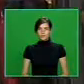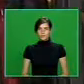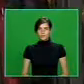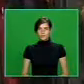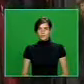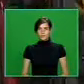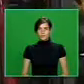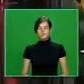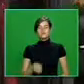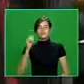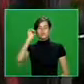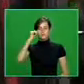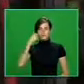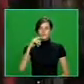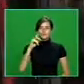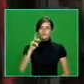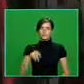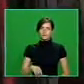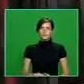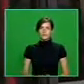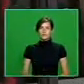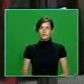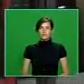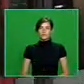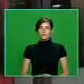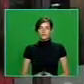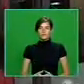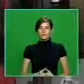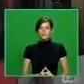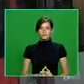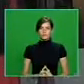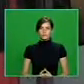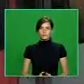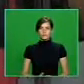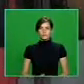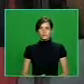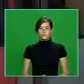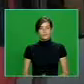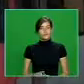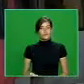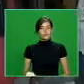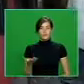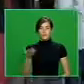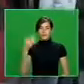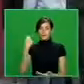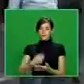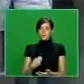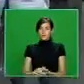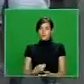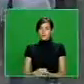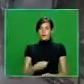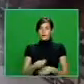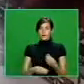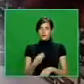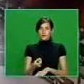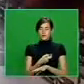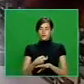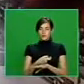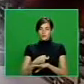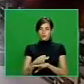Miranda recordemos Entonces que se trata de una importante inversión que ha hecho el